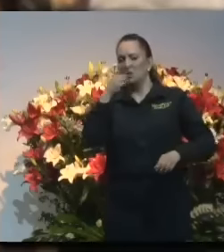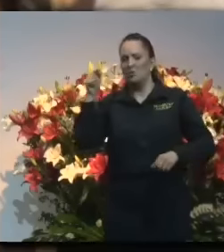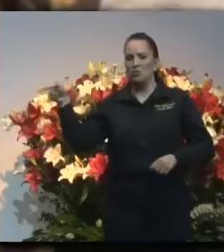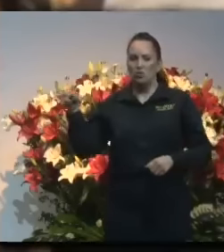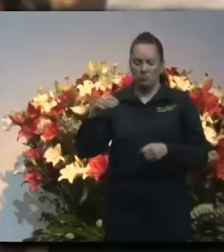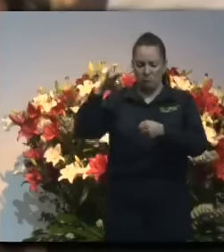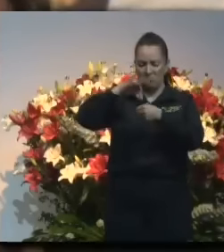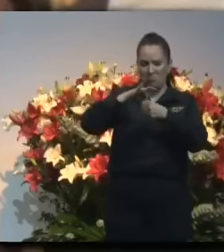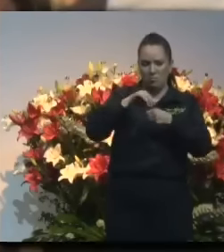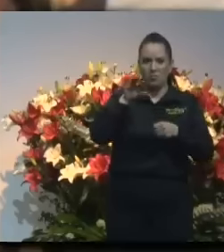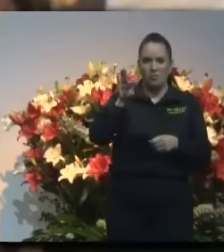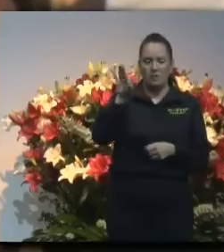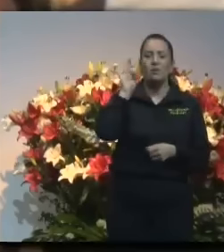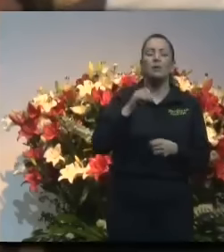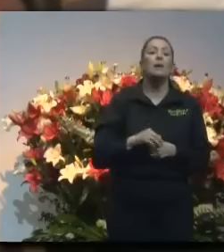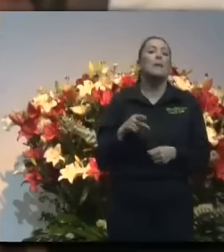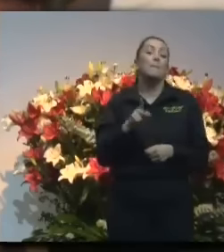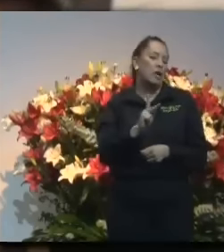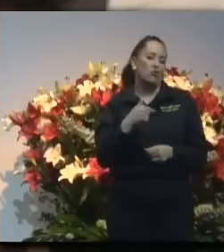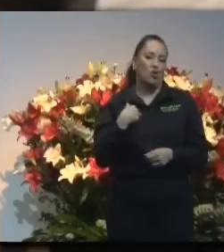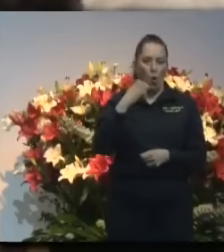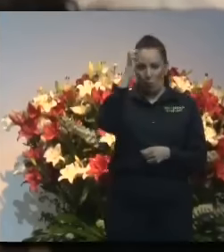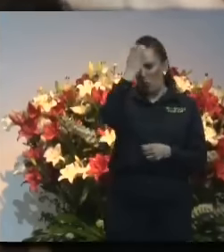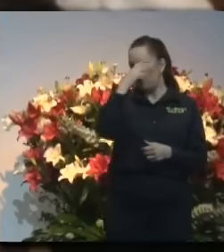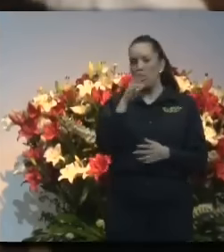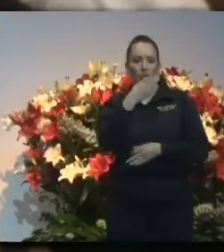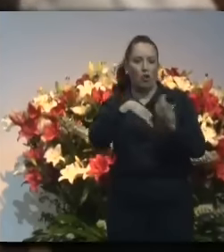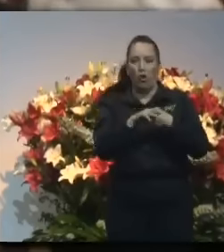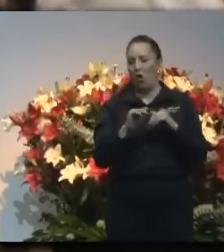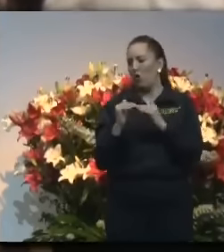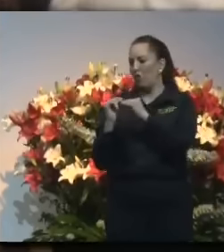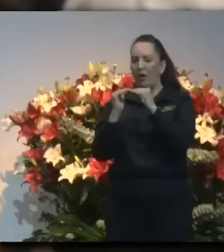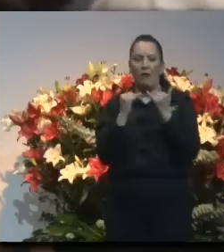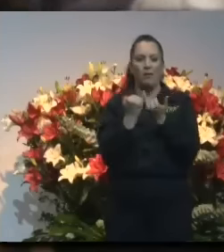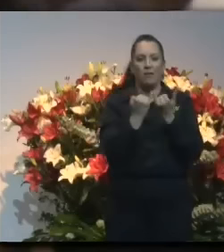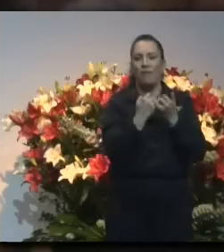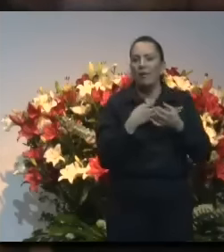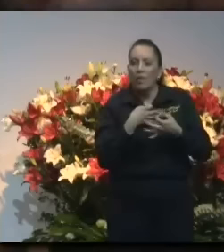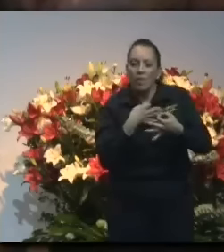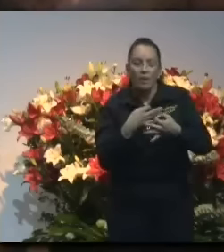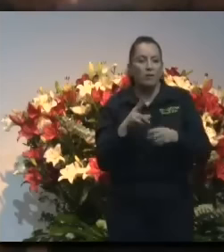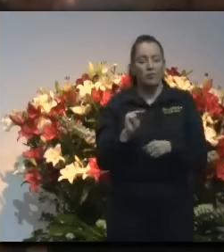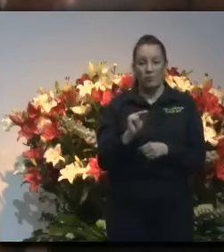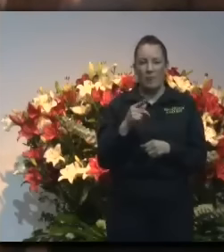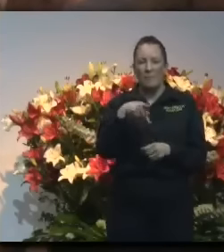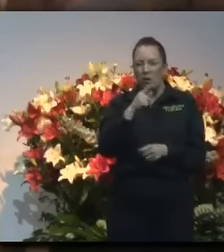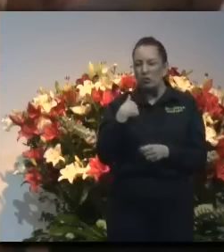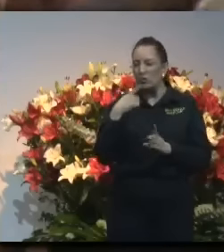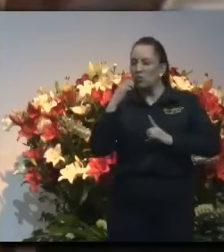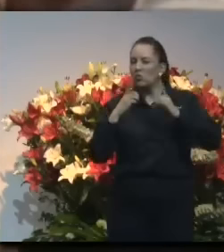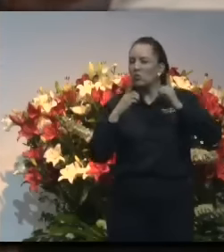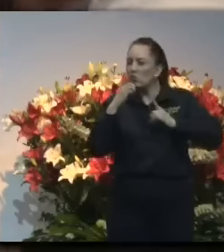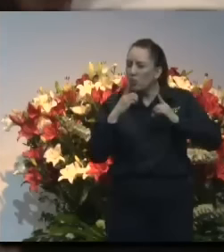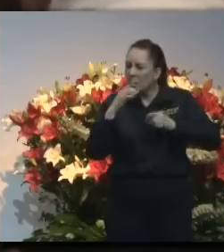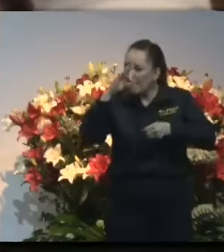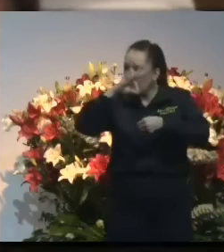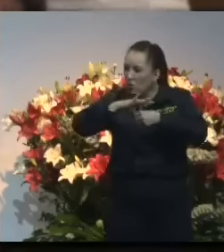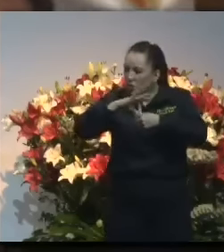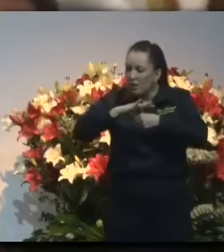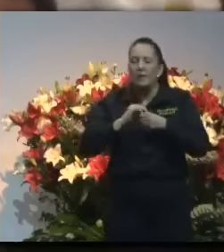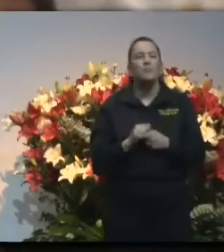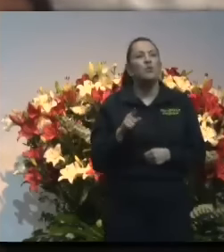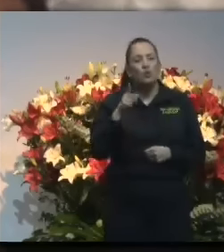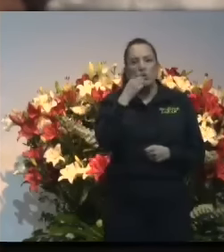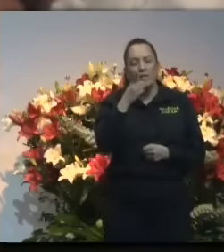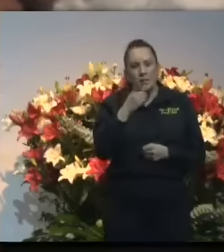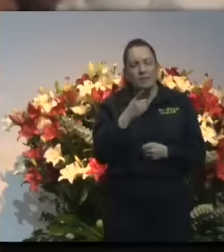y critico y cuestiono. Entonces, algo que me hace dudar muchísimo mi voto es por qué vas por una reforma